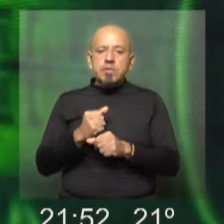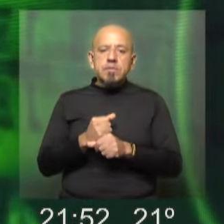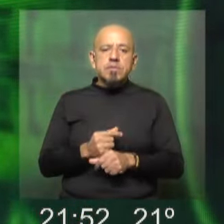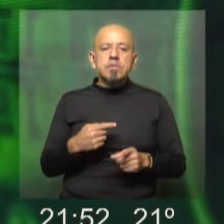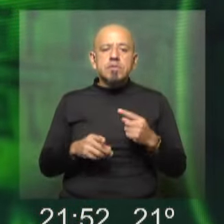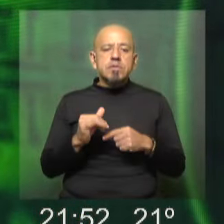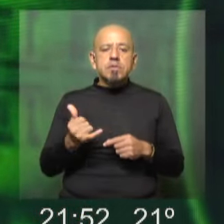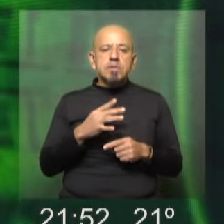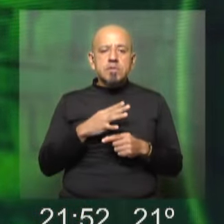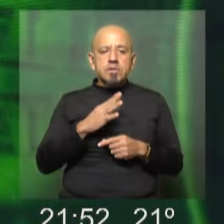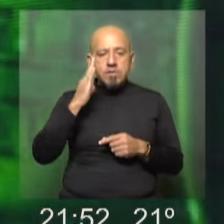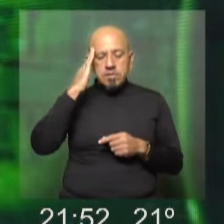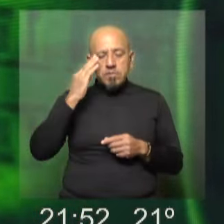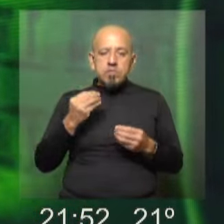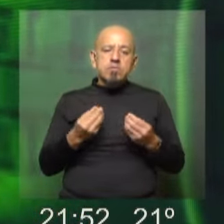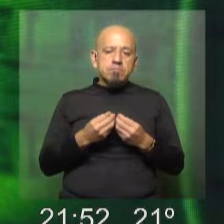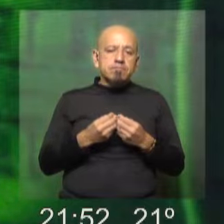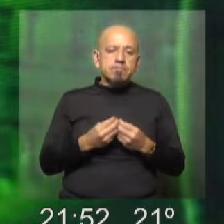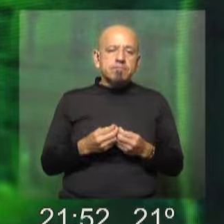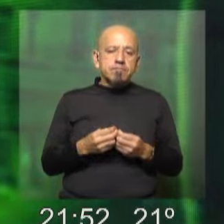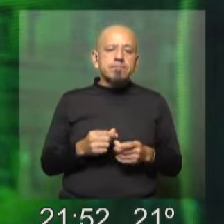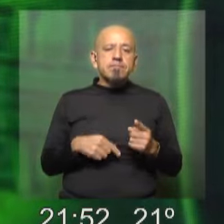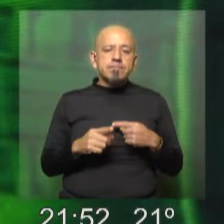muy aceitado el tema de la producción y bueno, es como